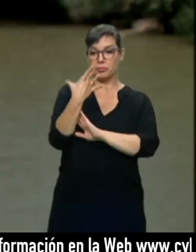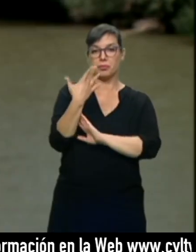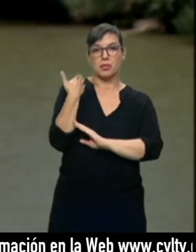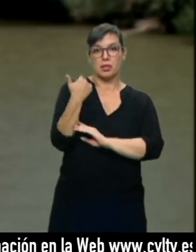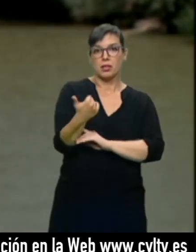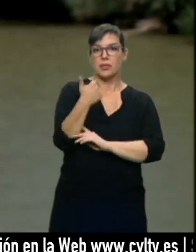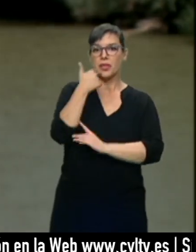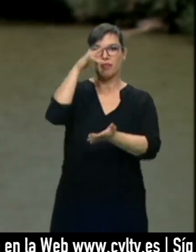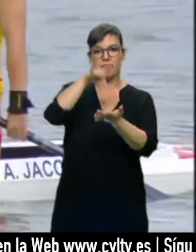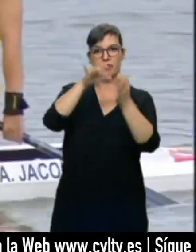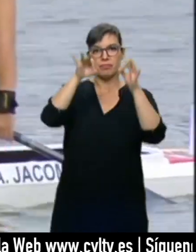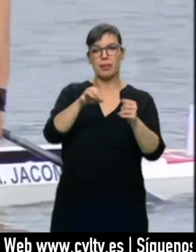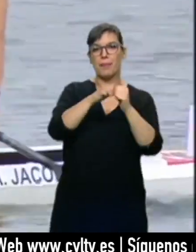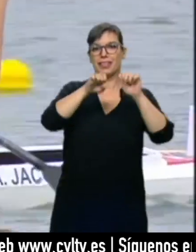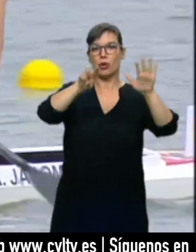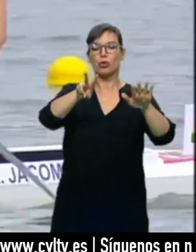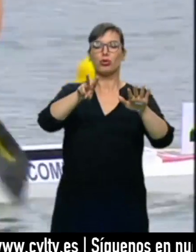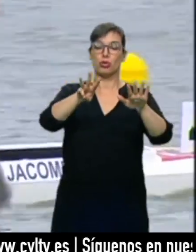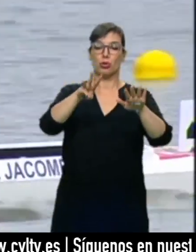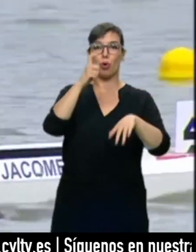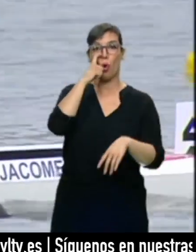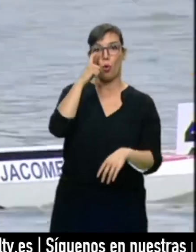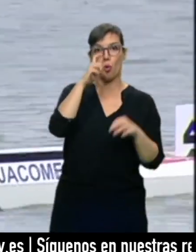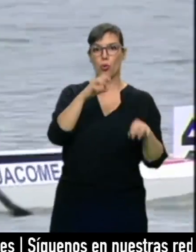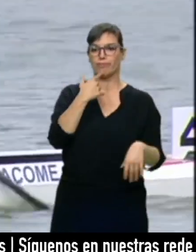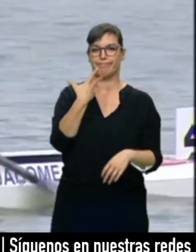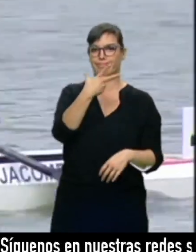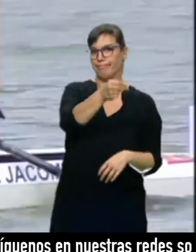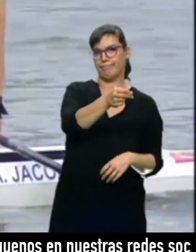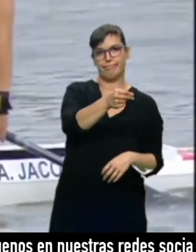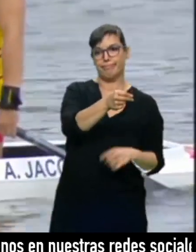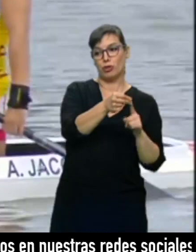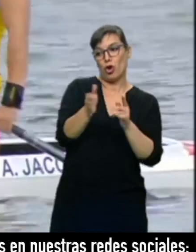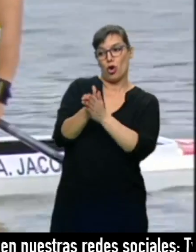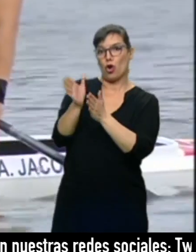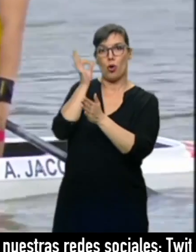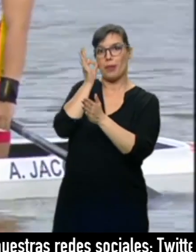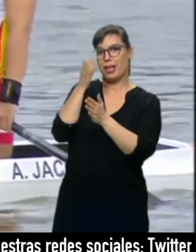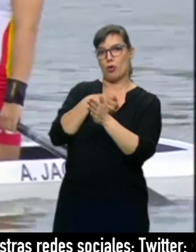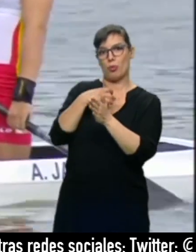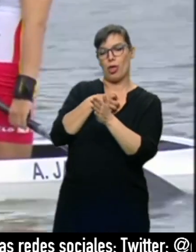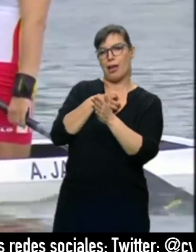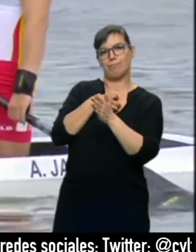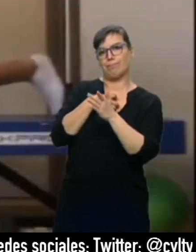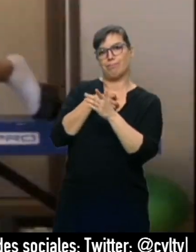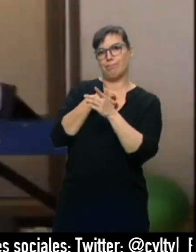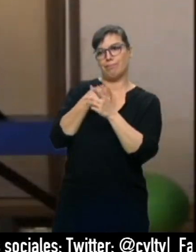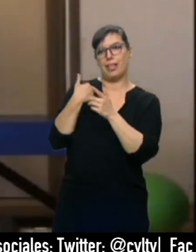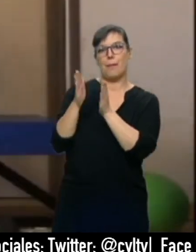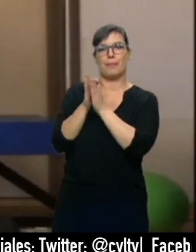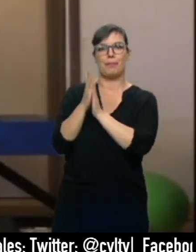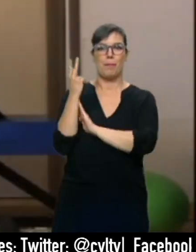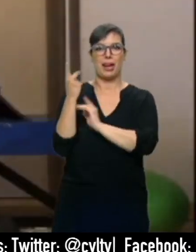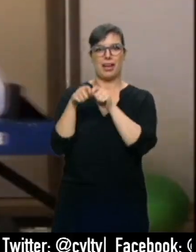tenía que incorporar el 28 de junio. Y Patricia se vio obligada a rechazarla y romper su tándem con Antía Jácome. Ahora entrena con